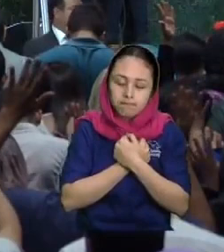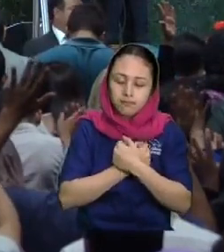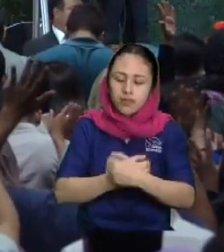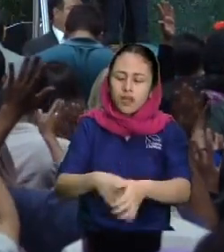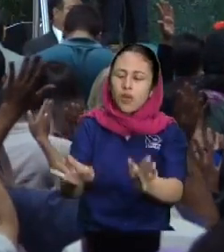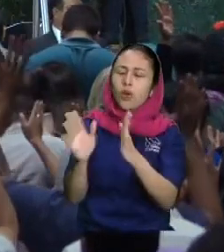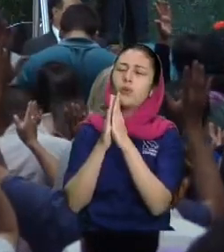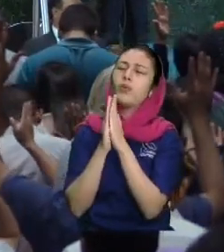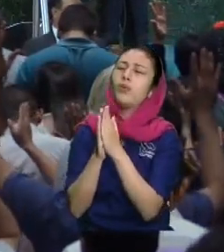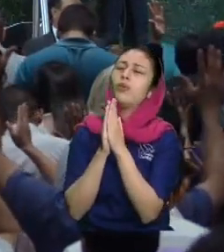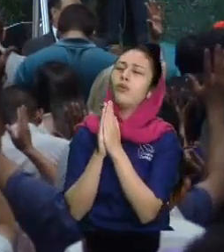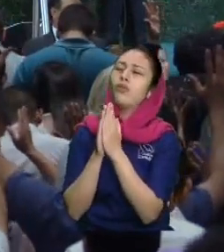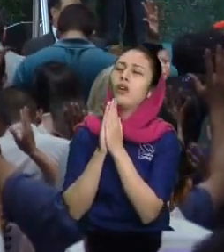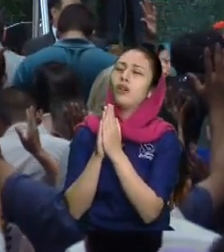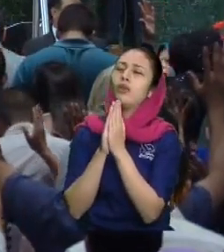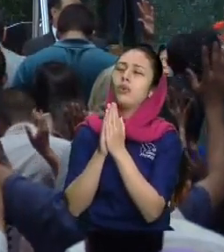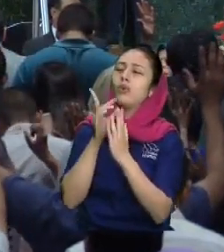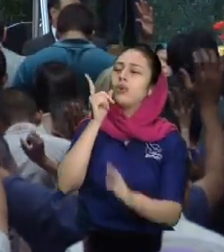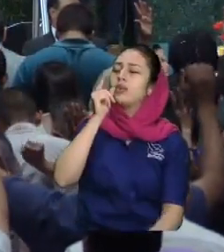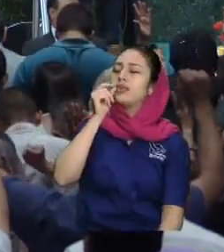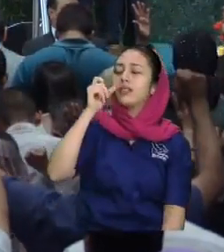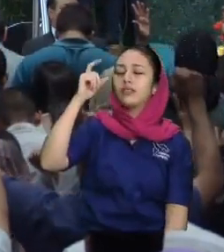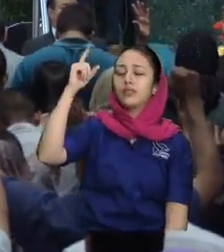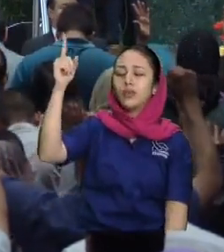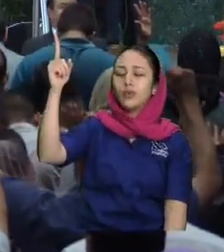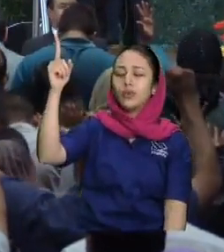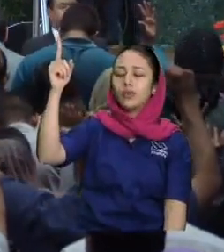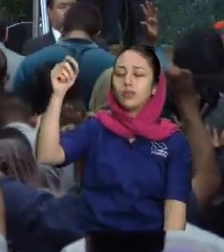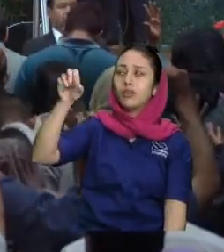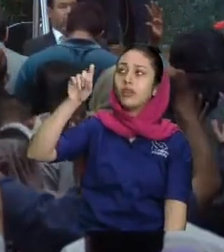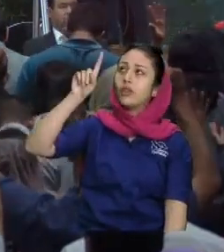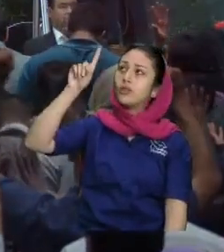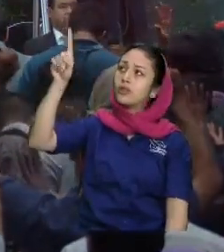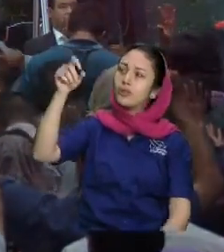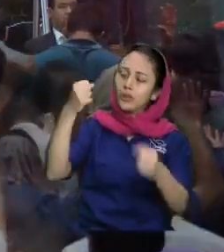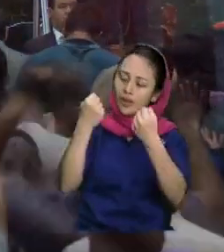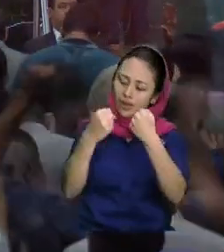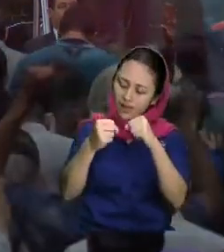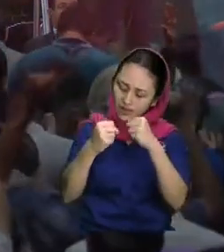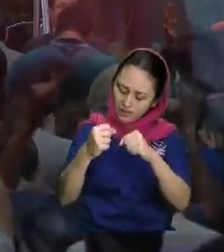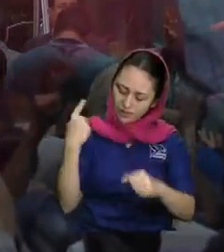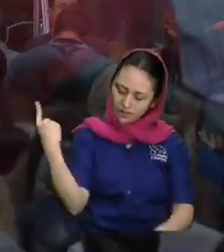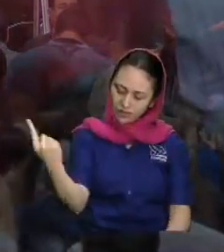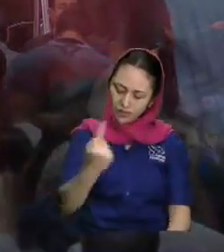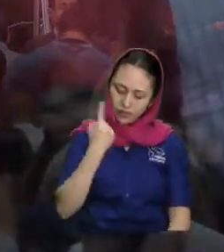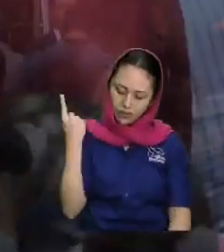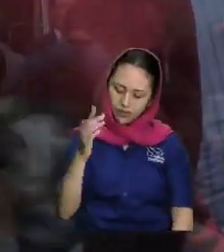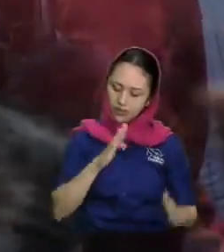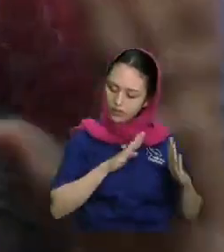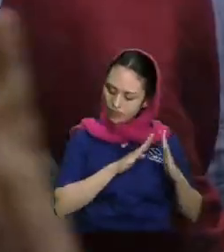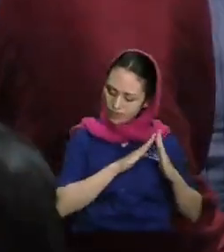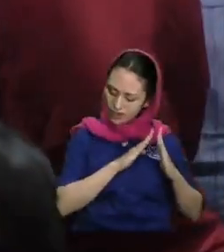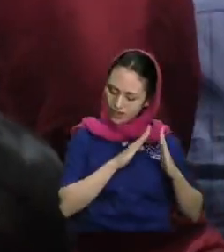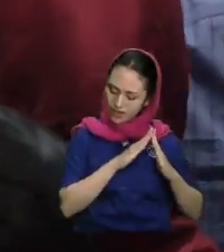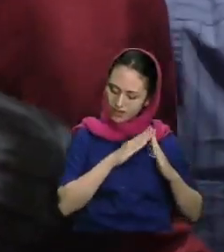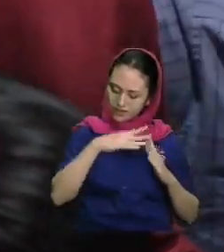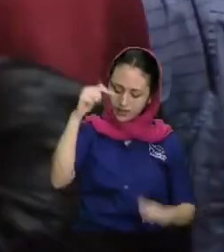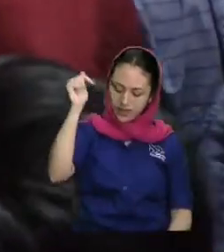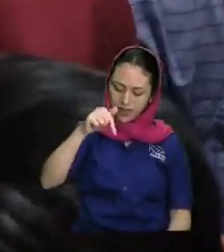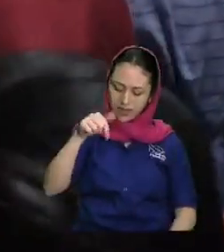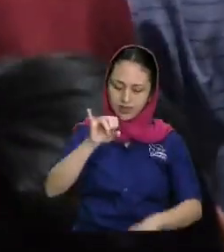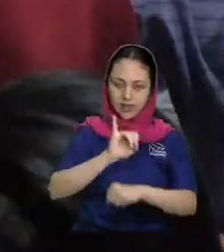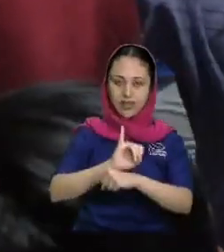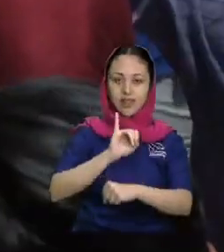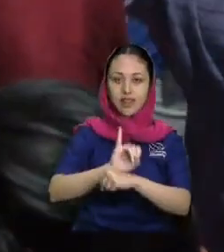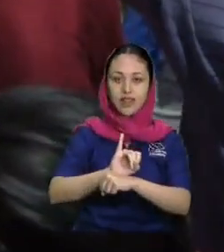lo pido con todo mi corazón, haz eso en todos los hogares de esta iglesia,